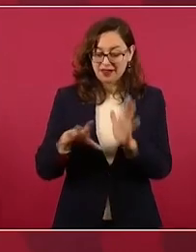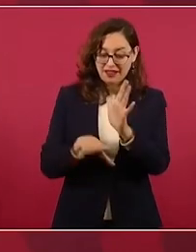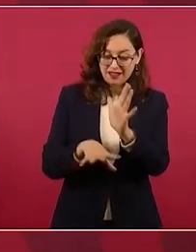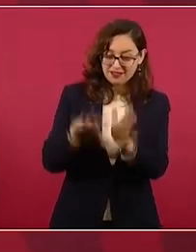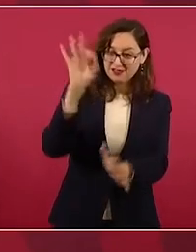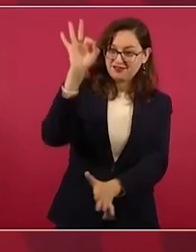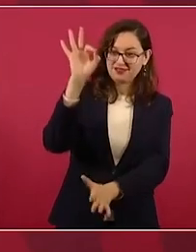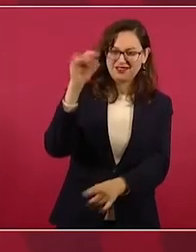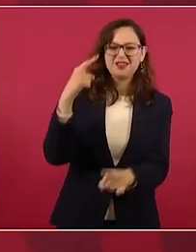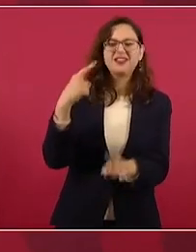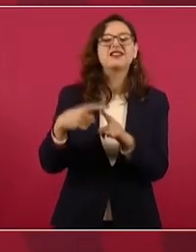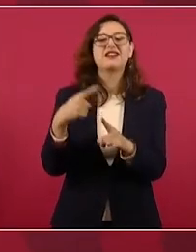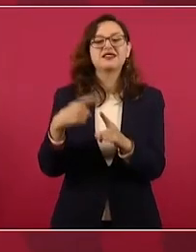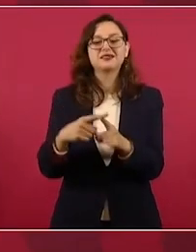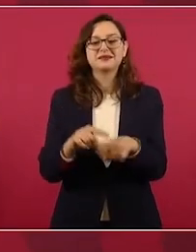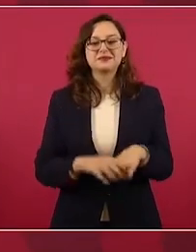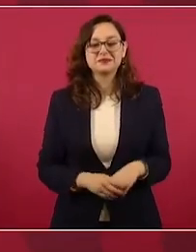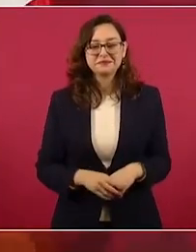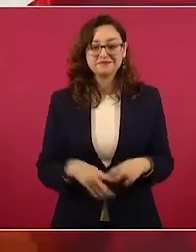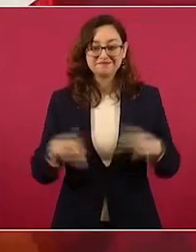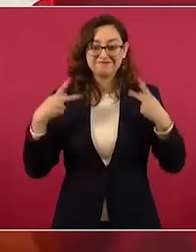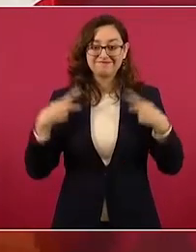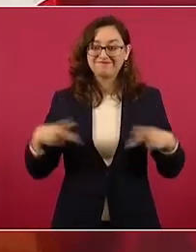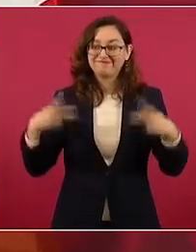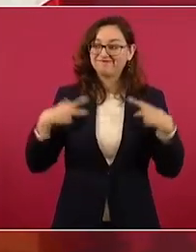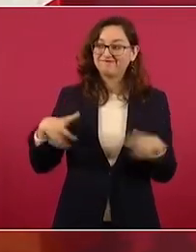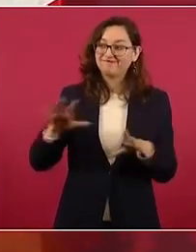independientemente de quién sean